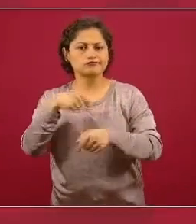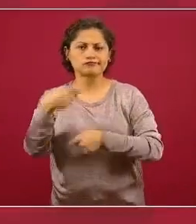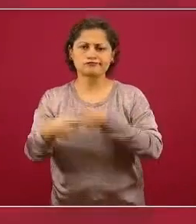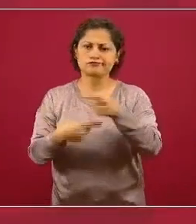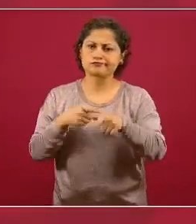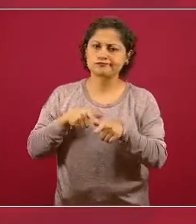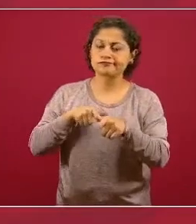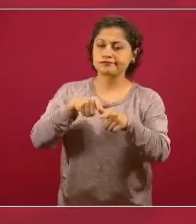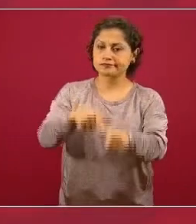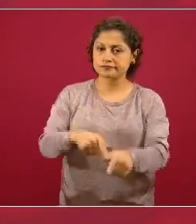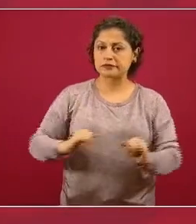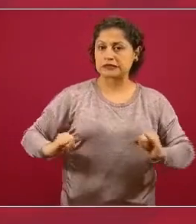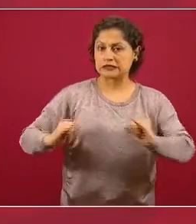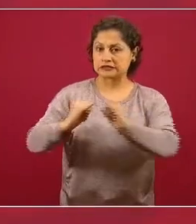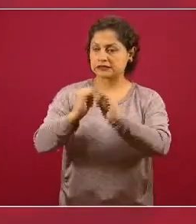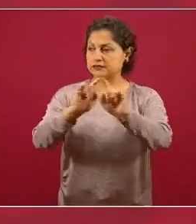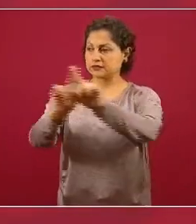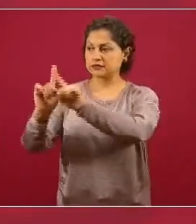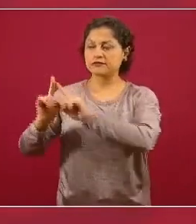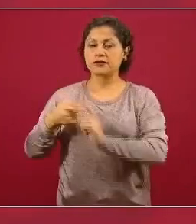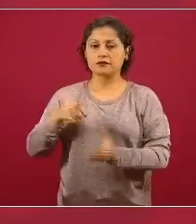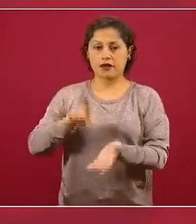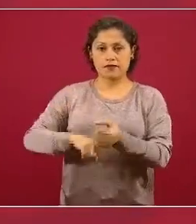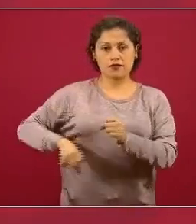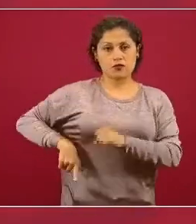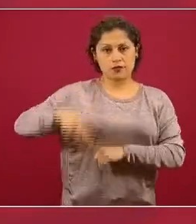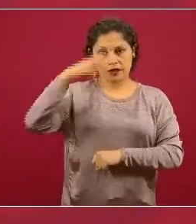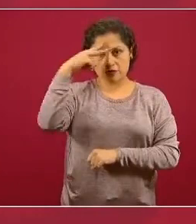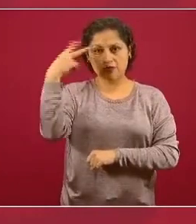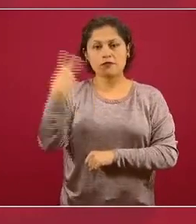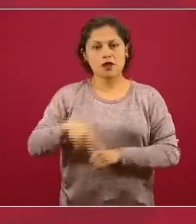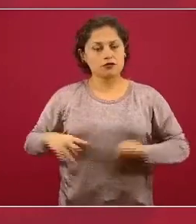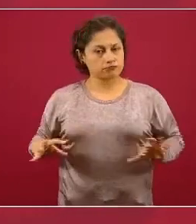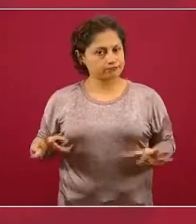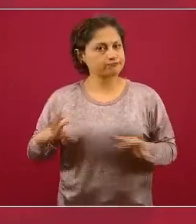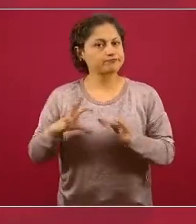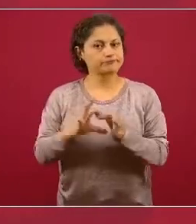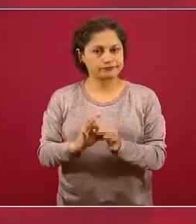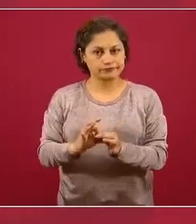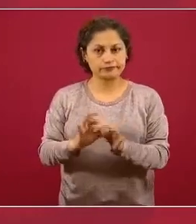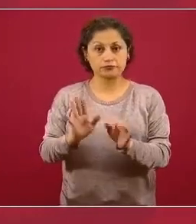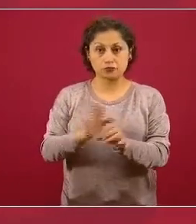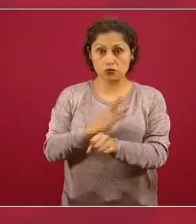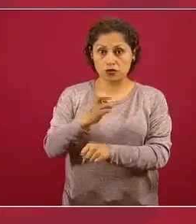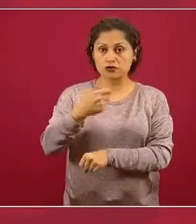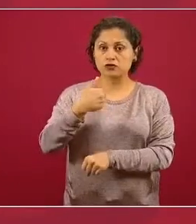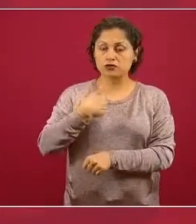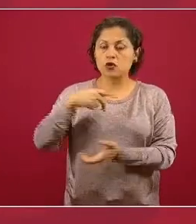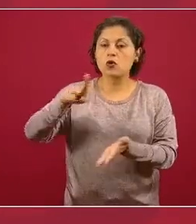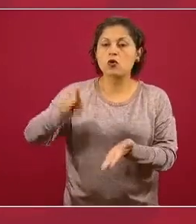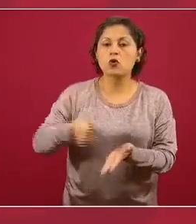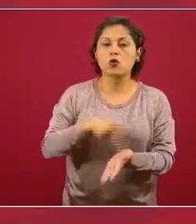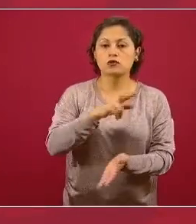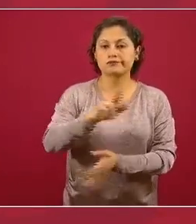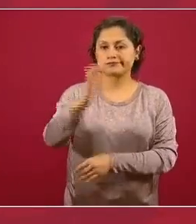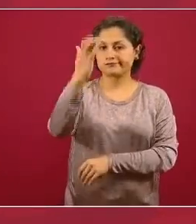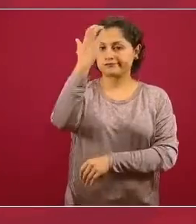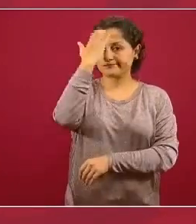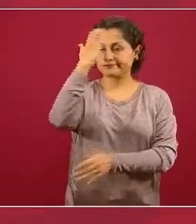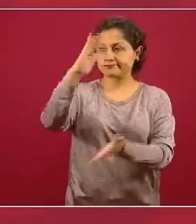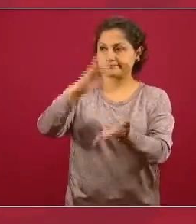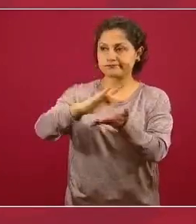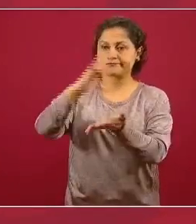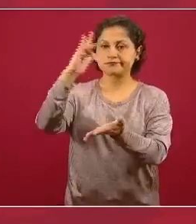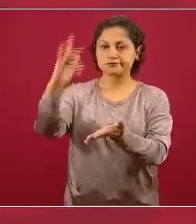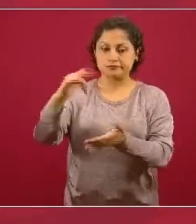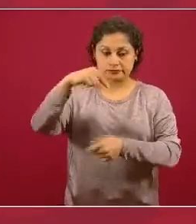distintas instancias del Gobierno de México y quiero una vez más externar mi reconocimiento y agradecimiento desde